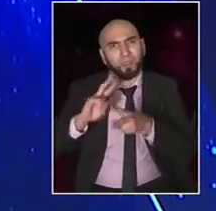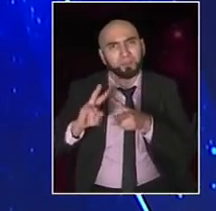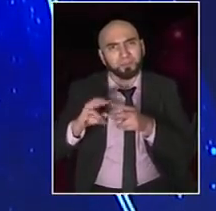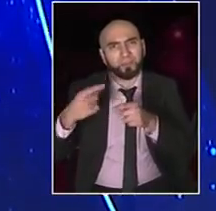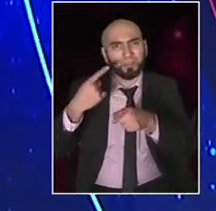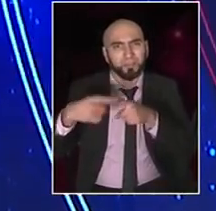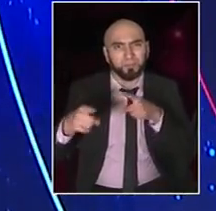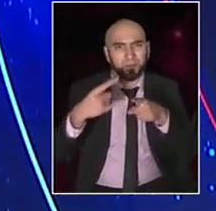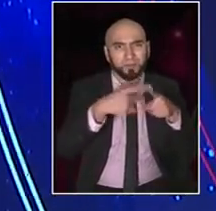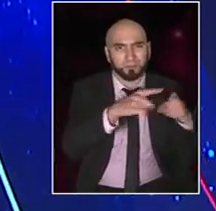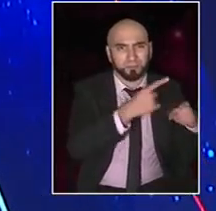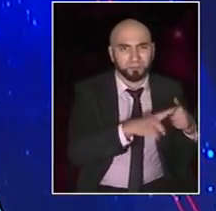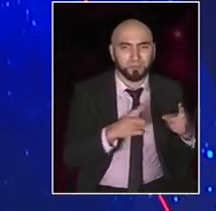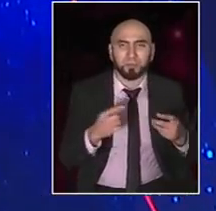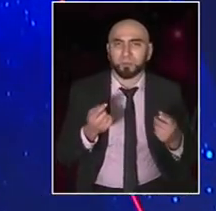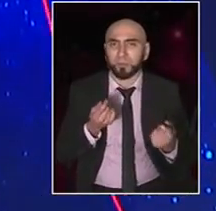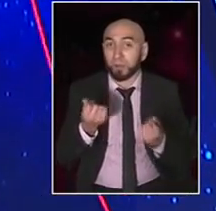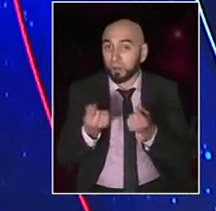sofisticación de nuestra economía.